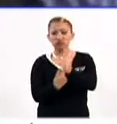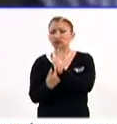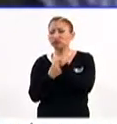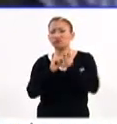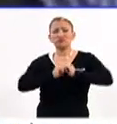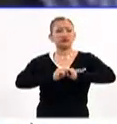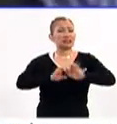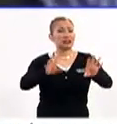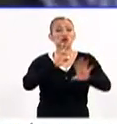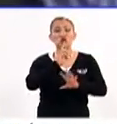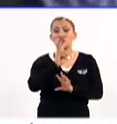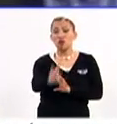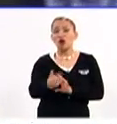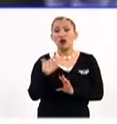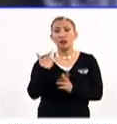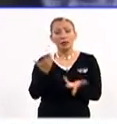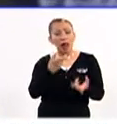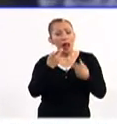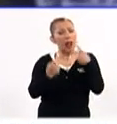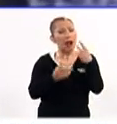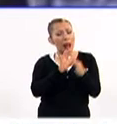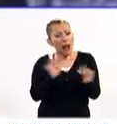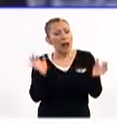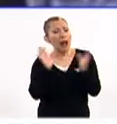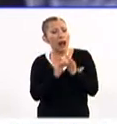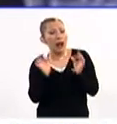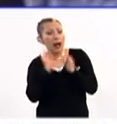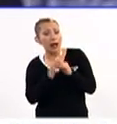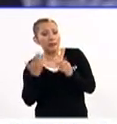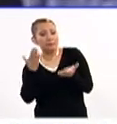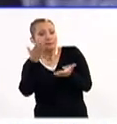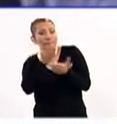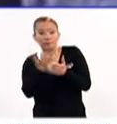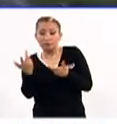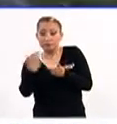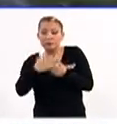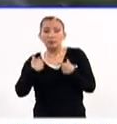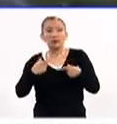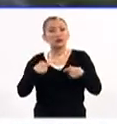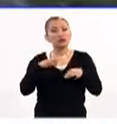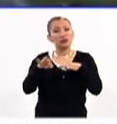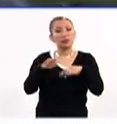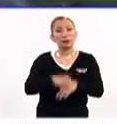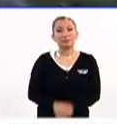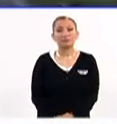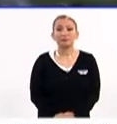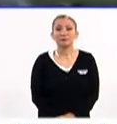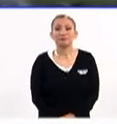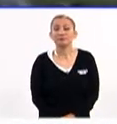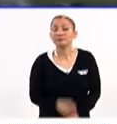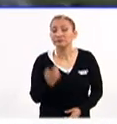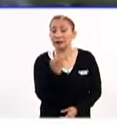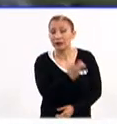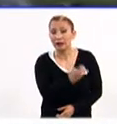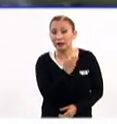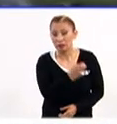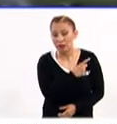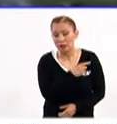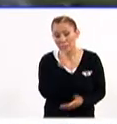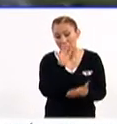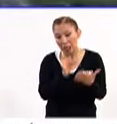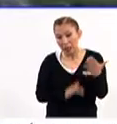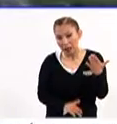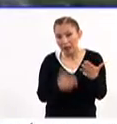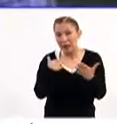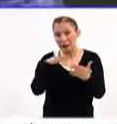inmensa y su voz y capacidad argumentativa la llevaron a involucrar a la gente con su quehacer literario, el cual debe ser